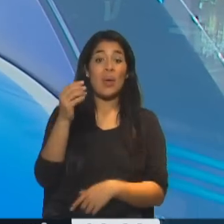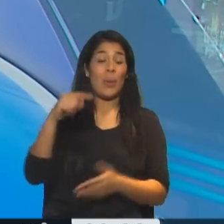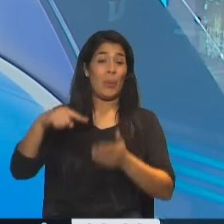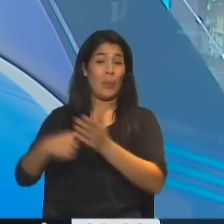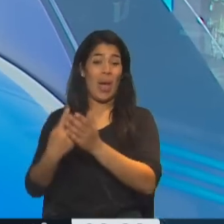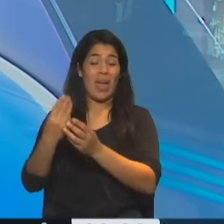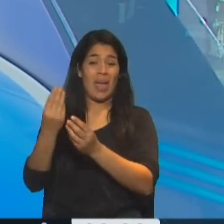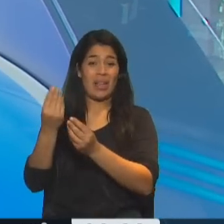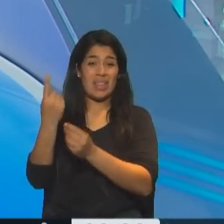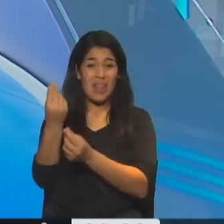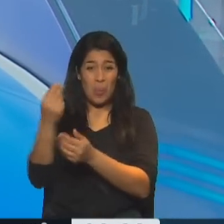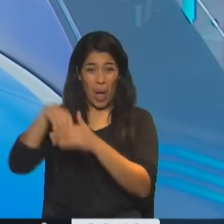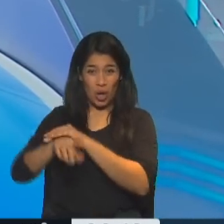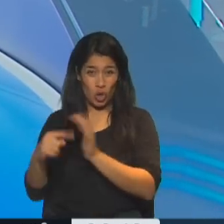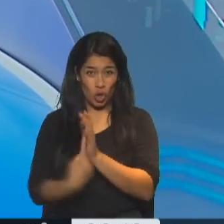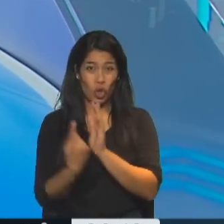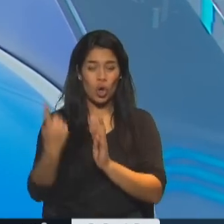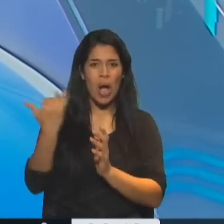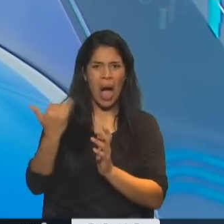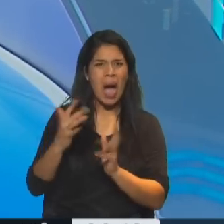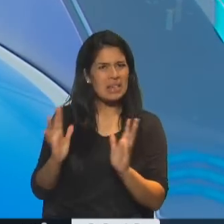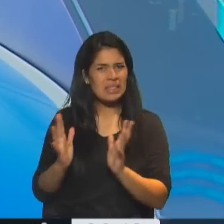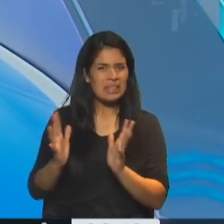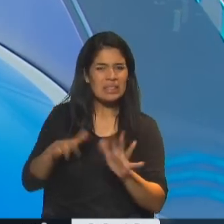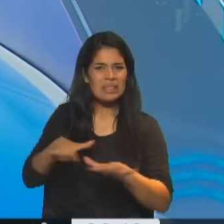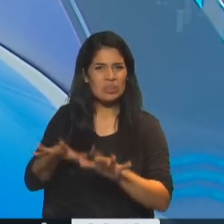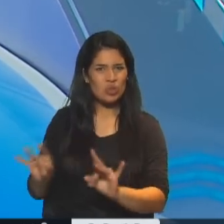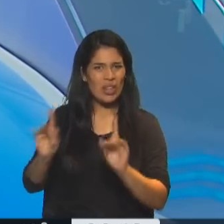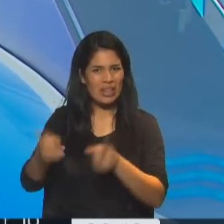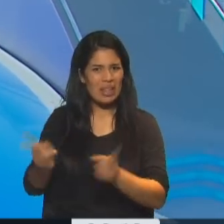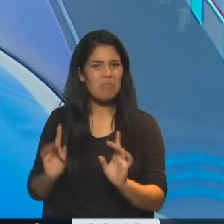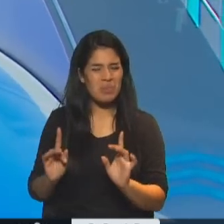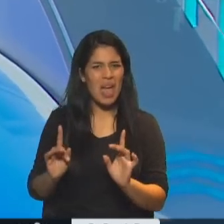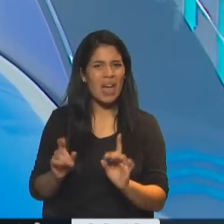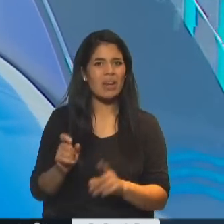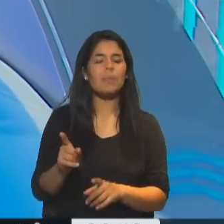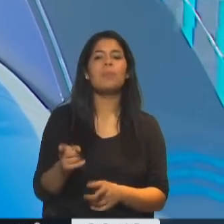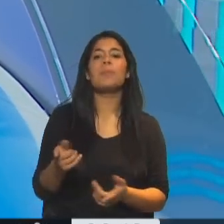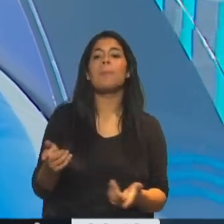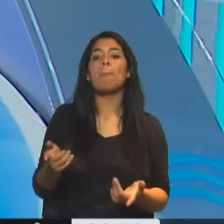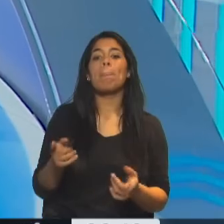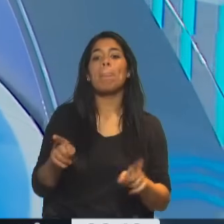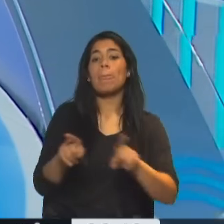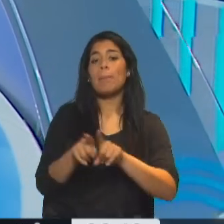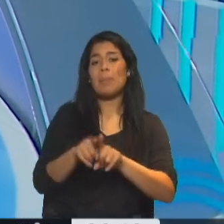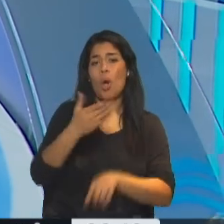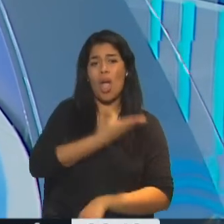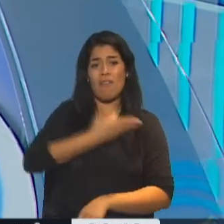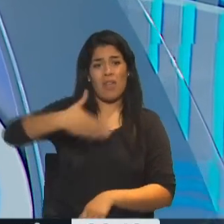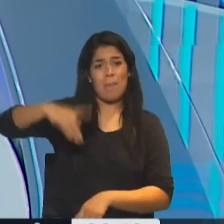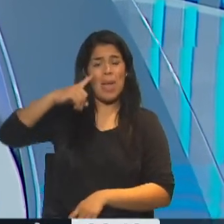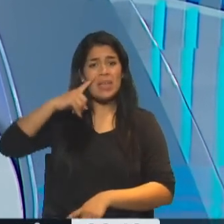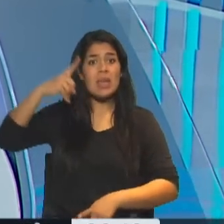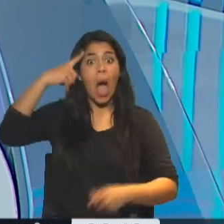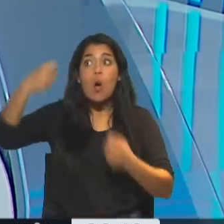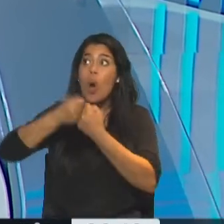reservas. Un déficit fiscal que no promete bajar acorde a lo anunciado con el Fondo Monetario Internacional, de acuerdo a